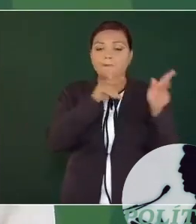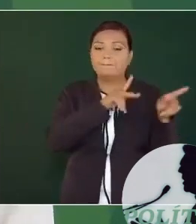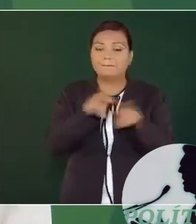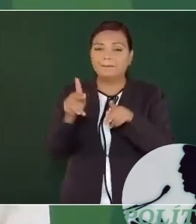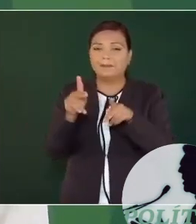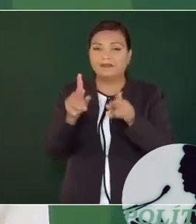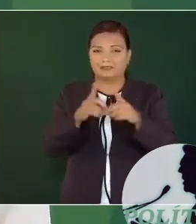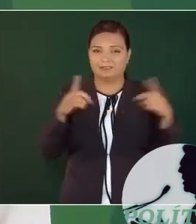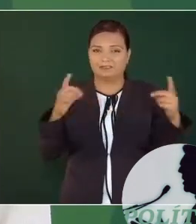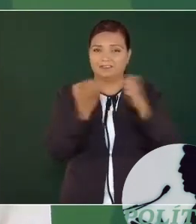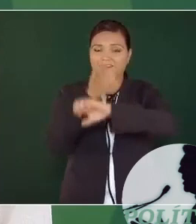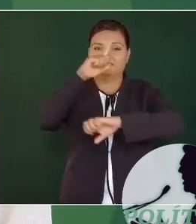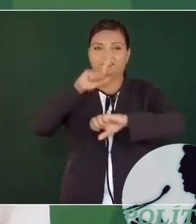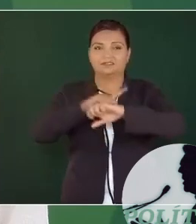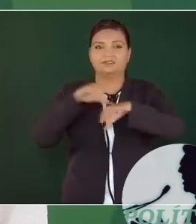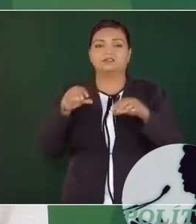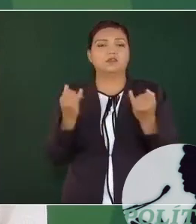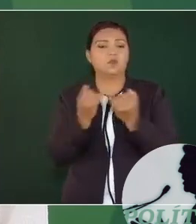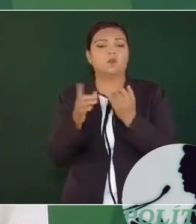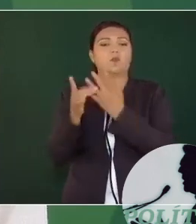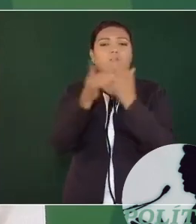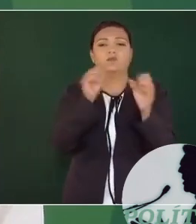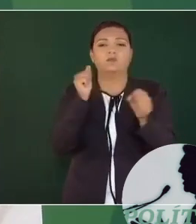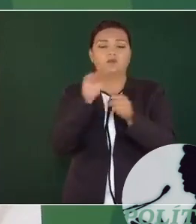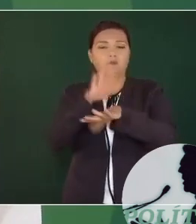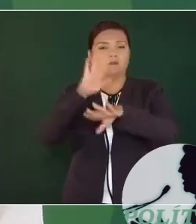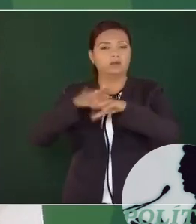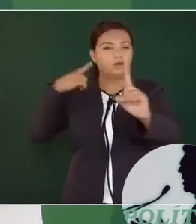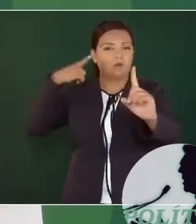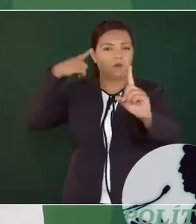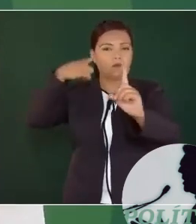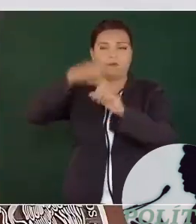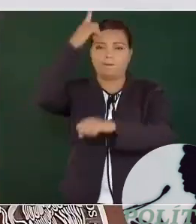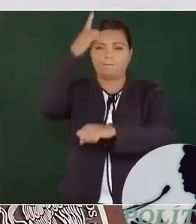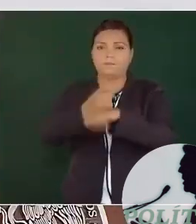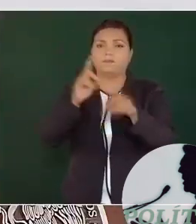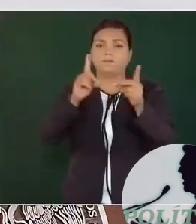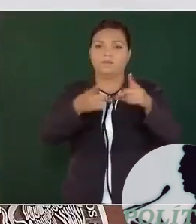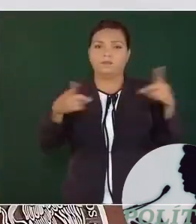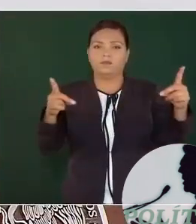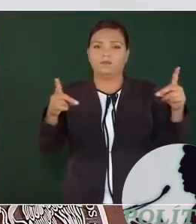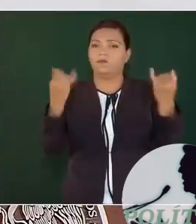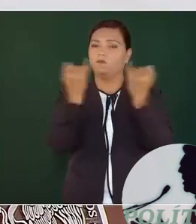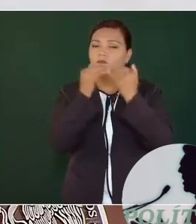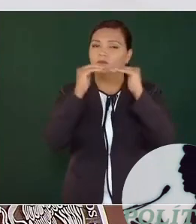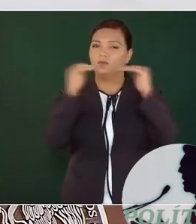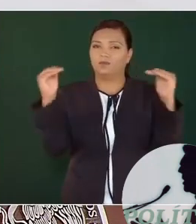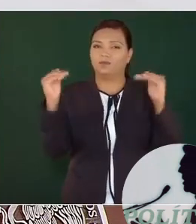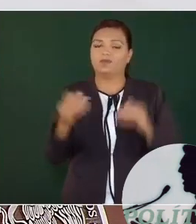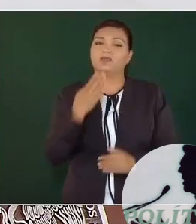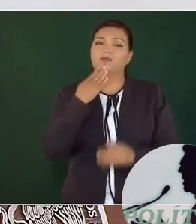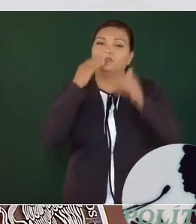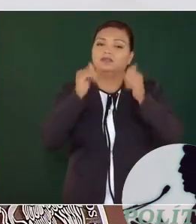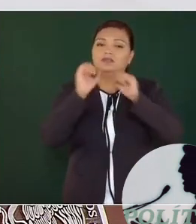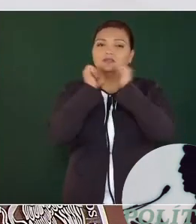de Desarrollo como un compromiso cuyo principal objetivo es el desarrollo equitativo y el